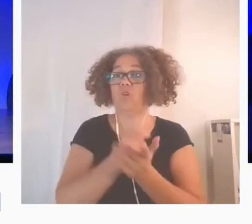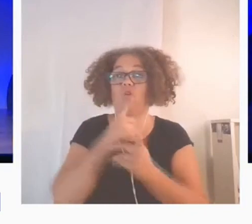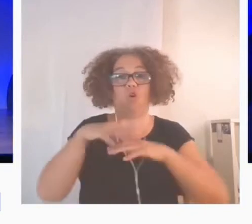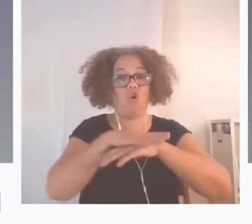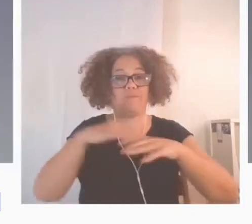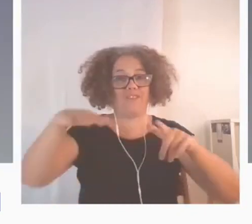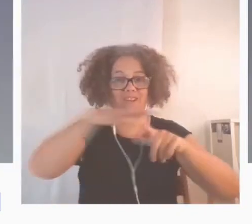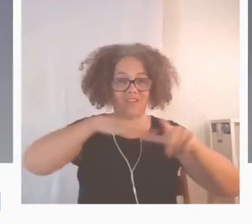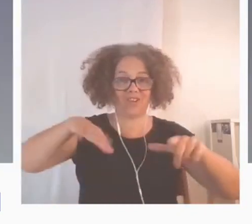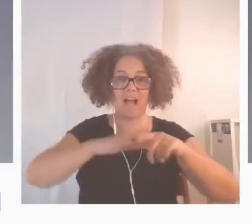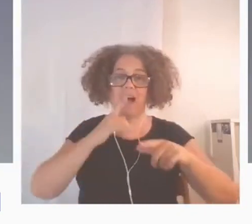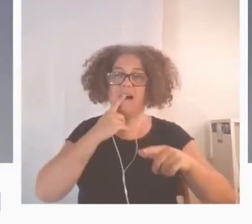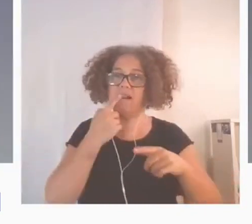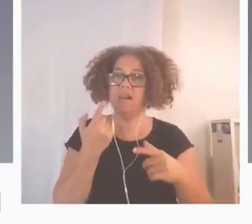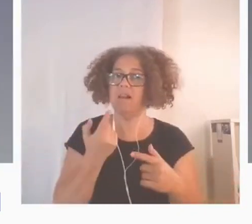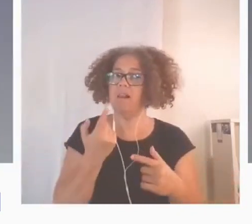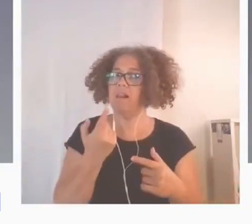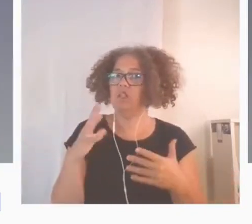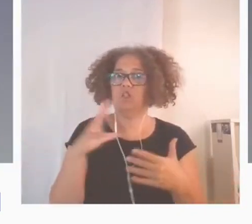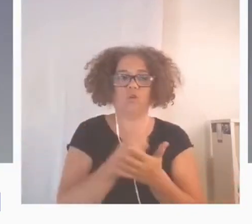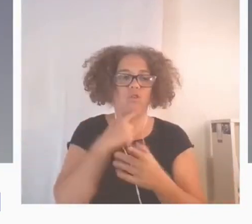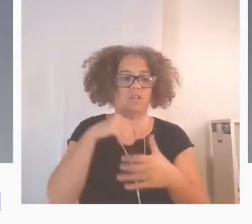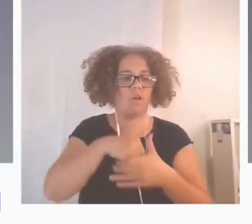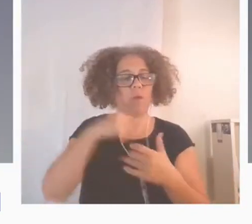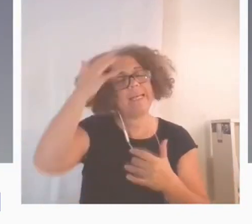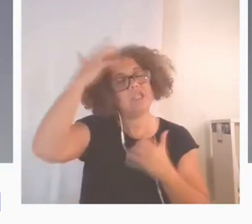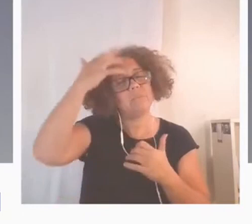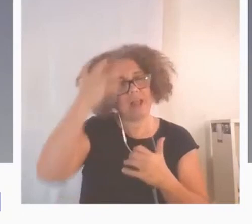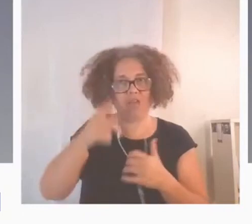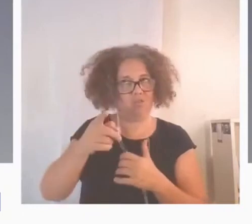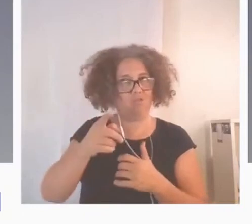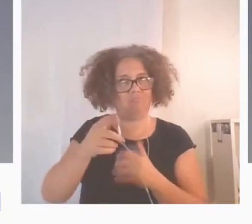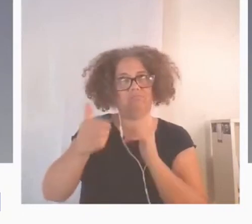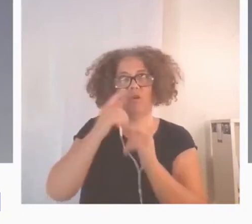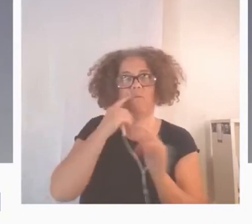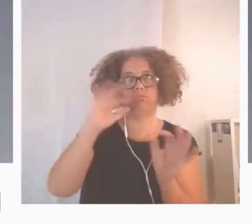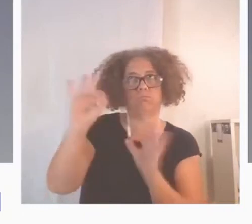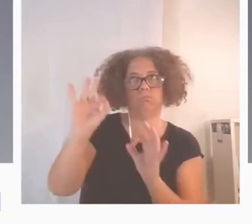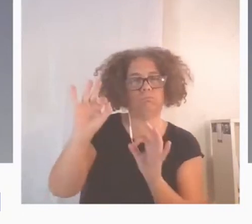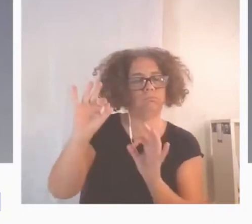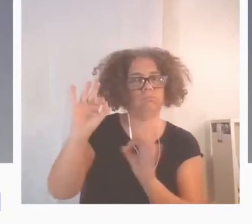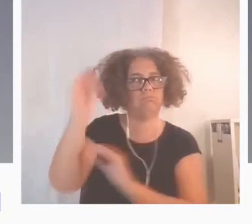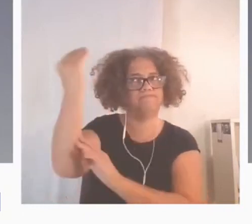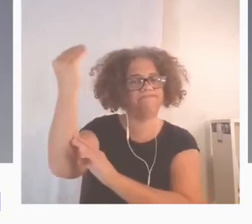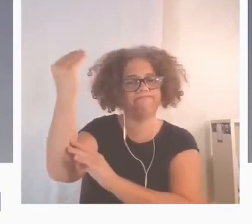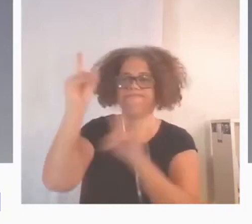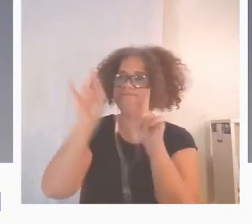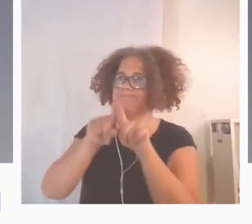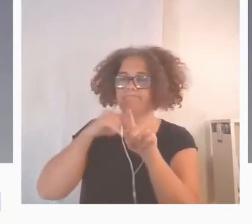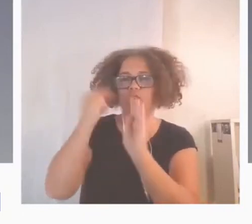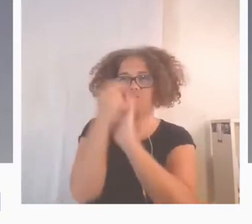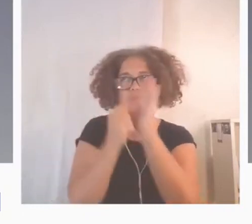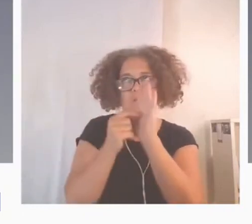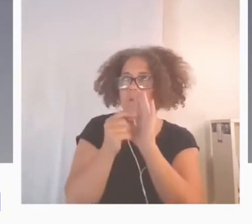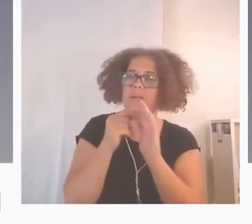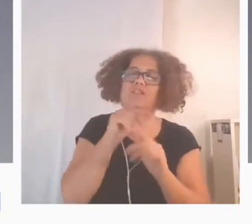del municipio tiene está inspirado en ese gran proyecto de ODS. Lo hacemos de una forma ya inconsciente,